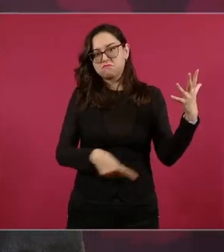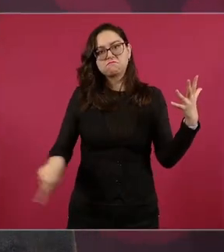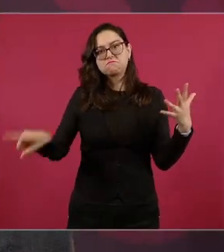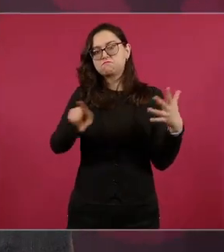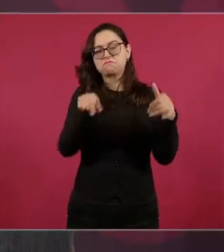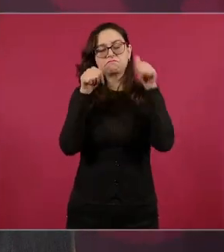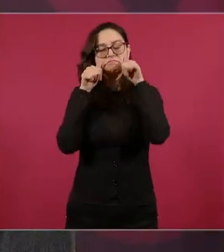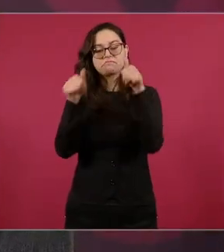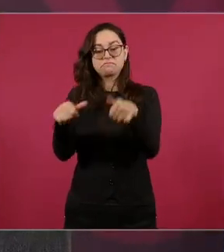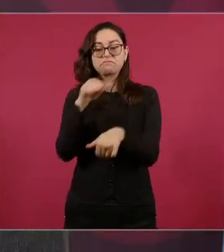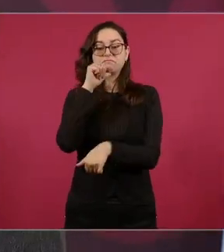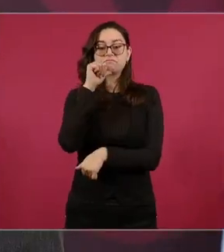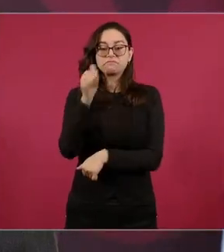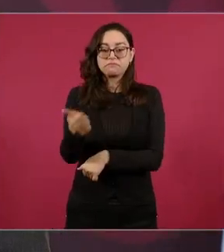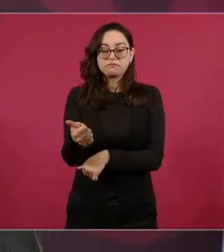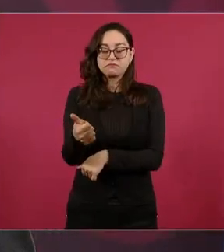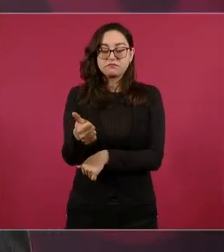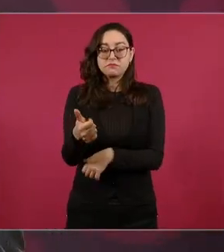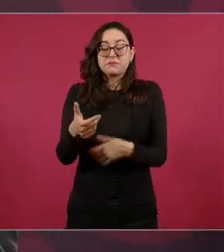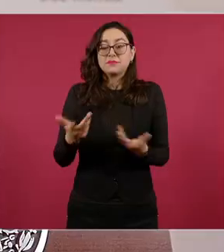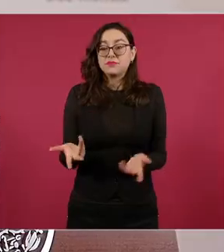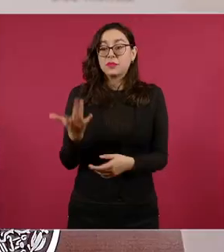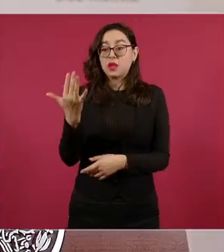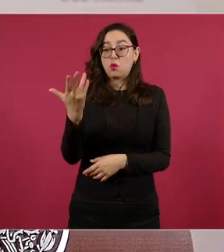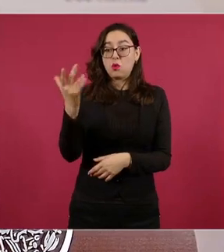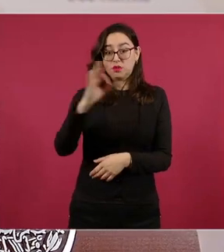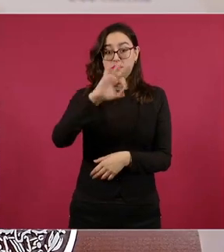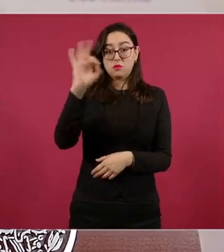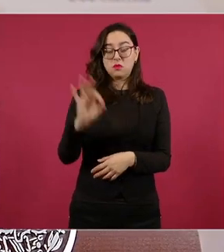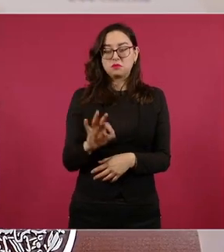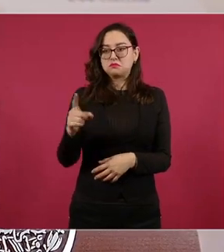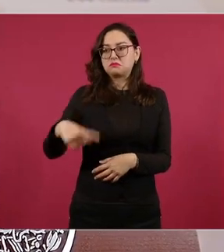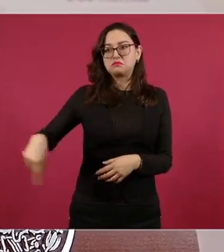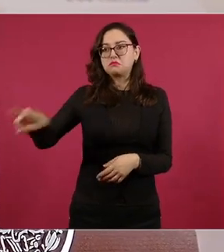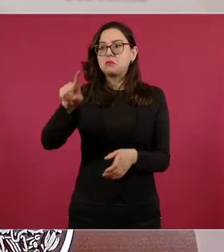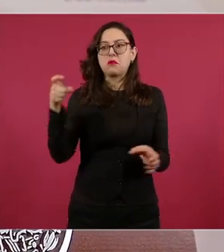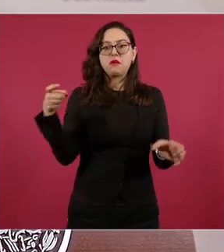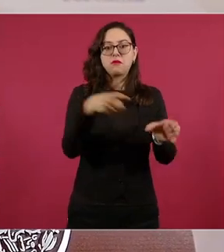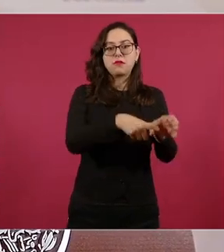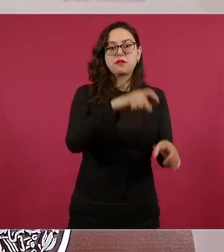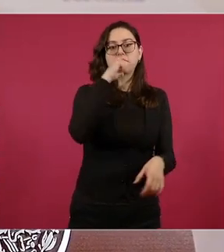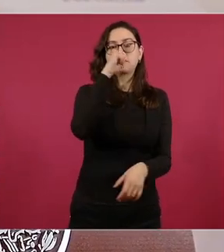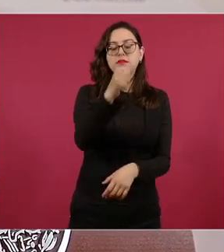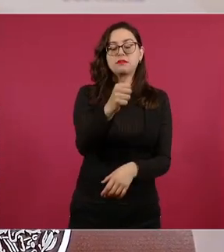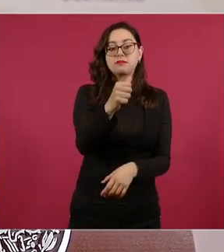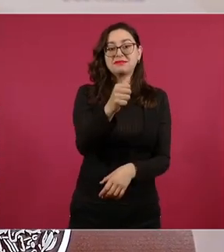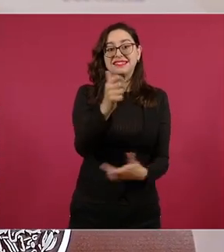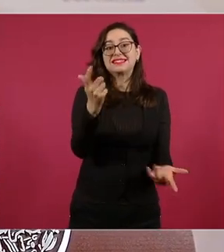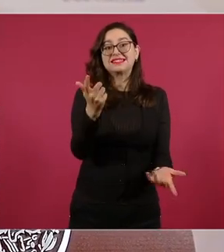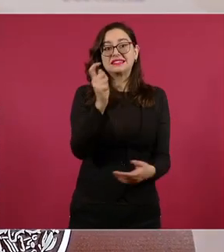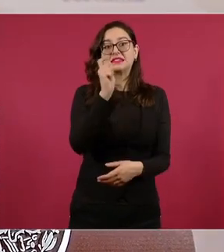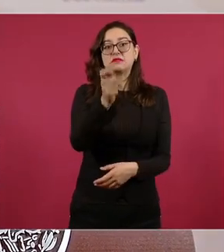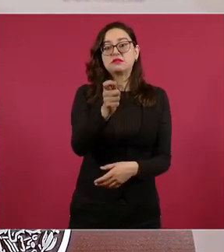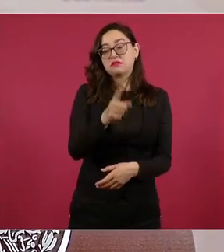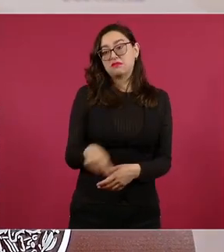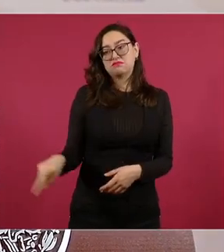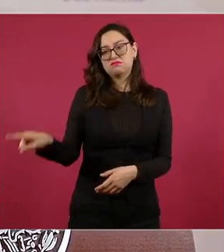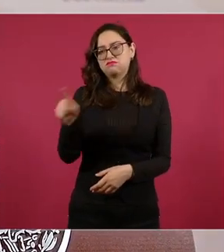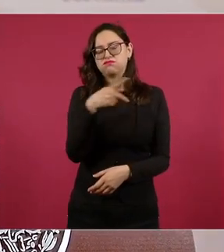Y coincide que es la gente más necesitada, más pobre.